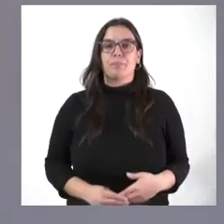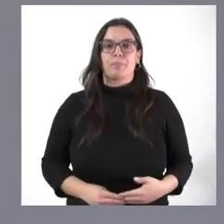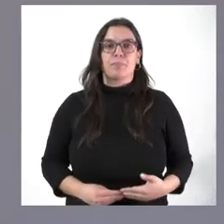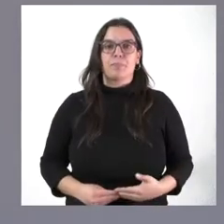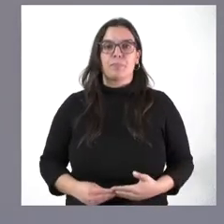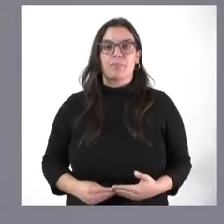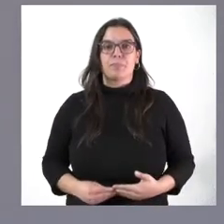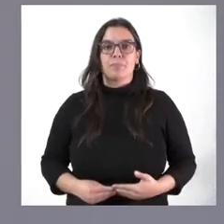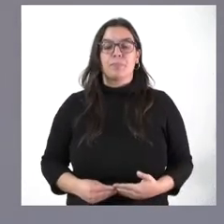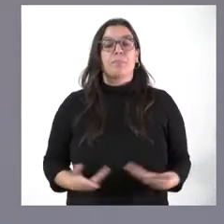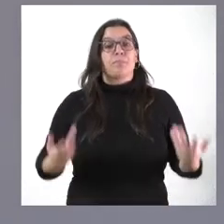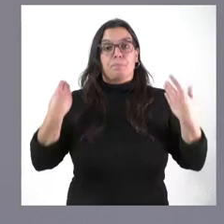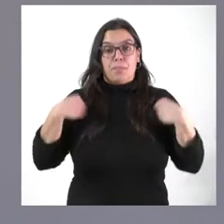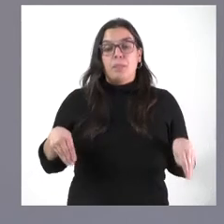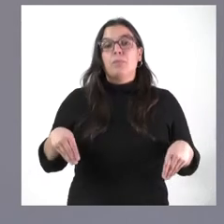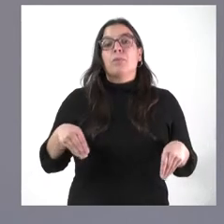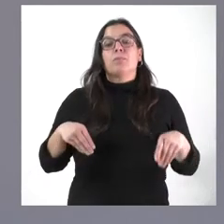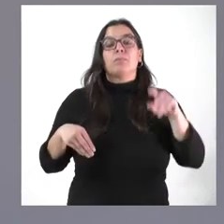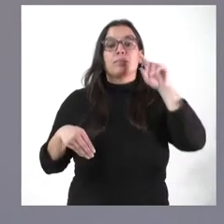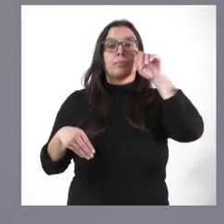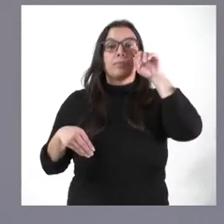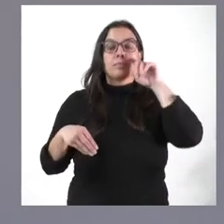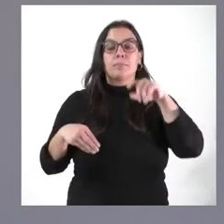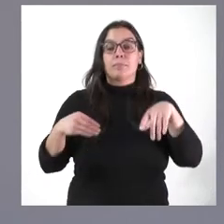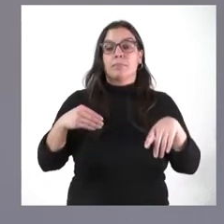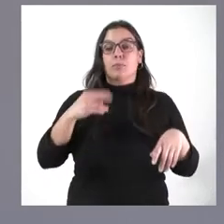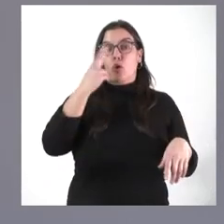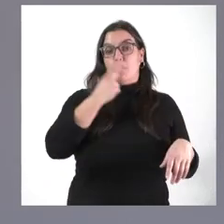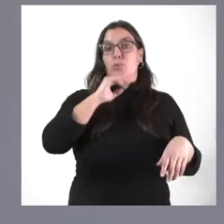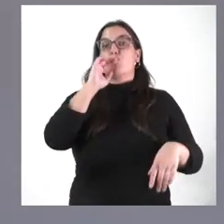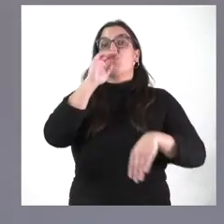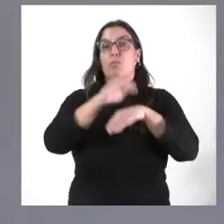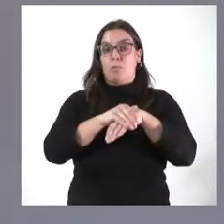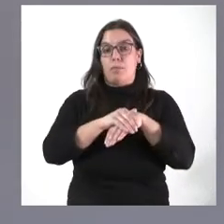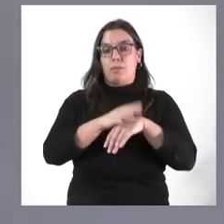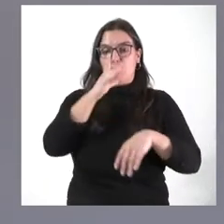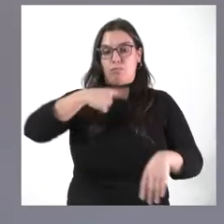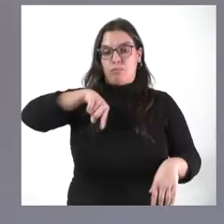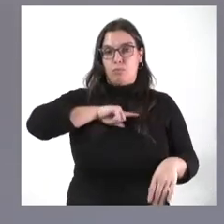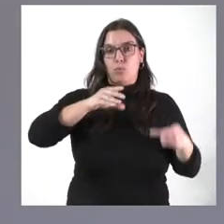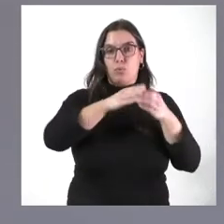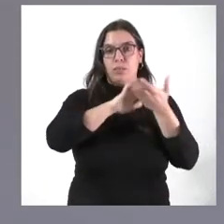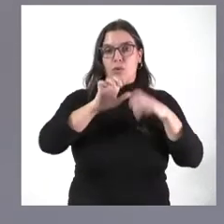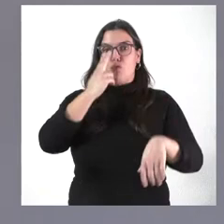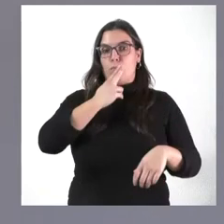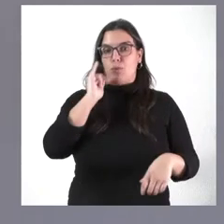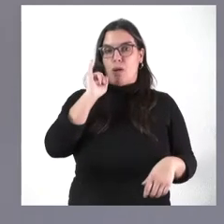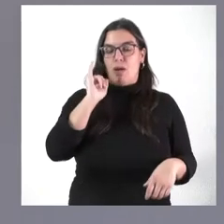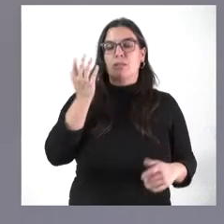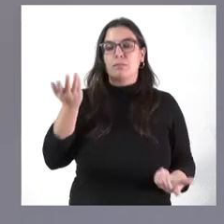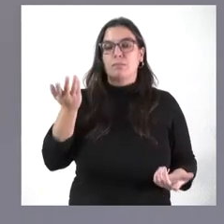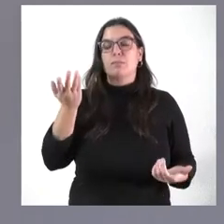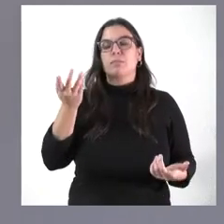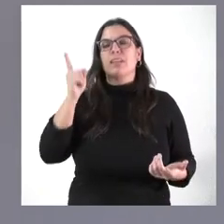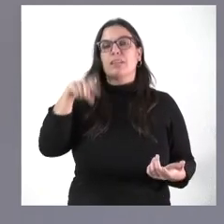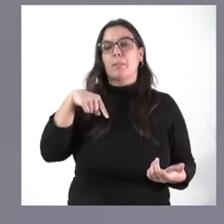de la misma manera cumpliendo el compromiso que había asumido la junta de Castilla y león y que anunció